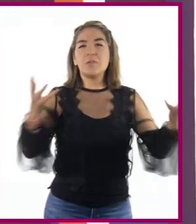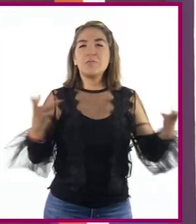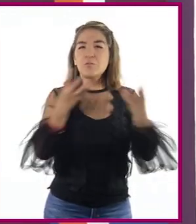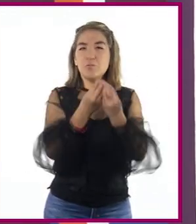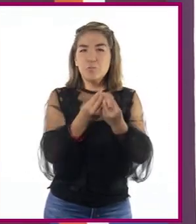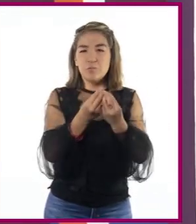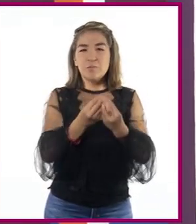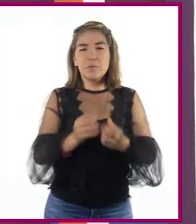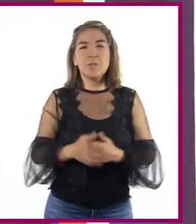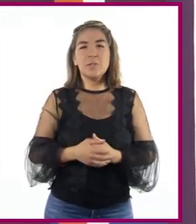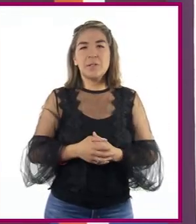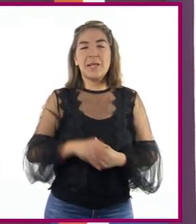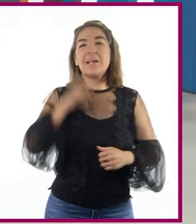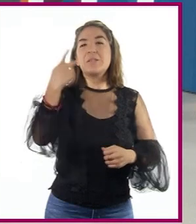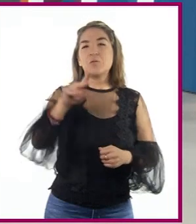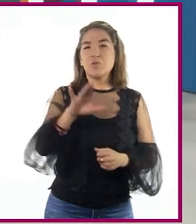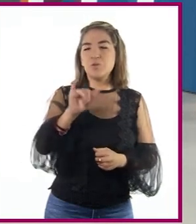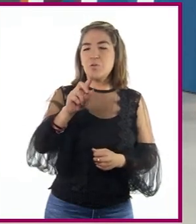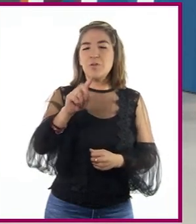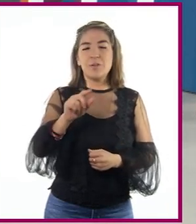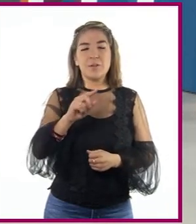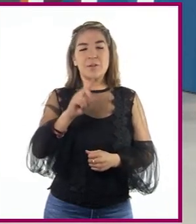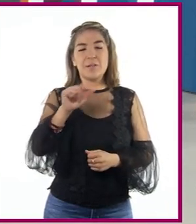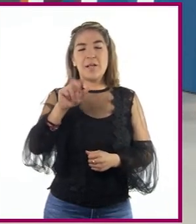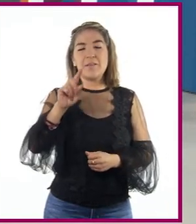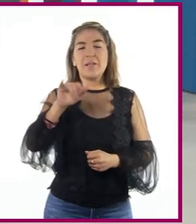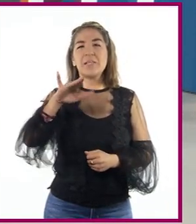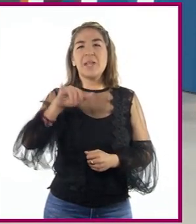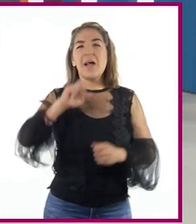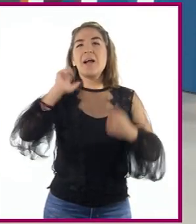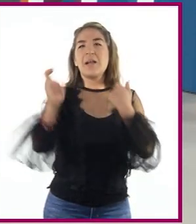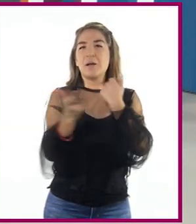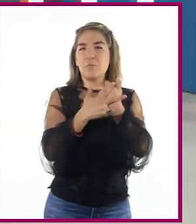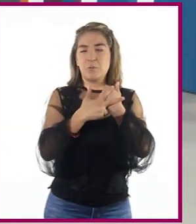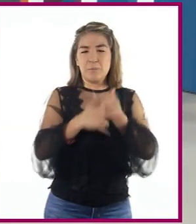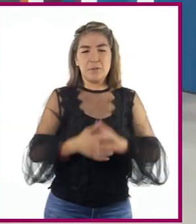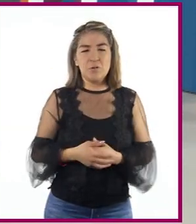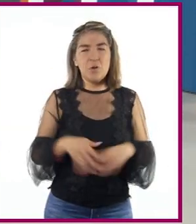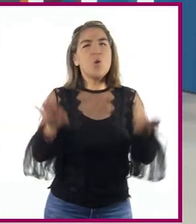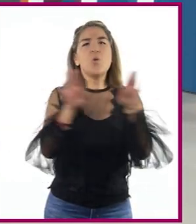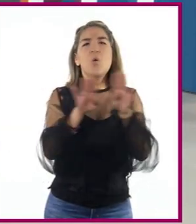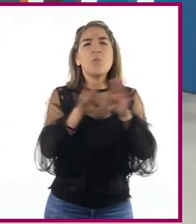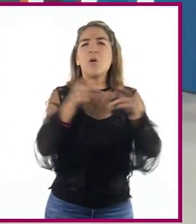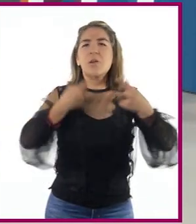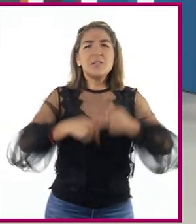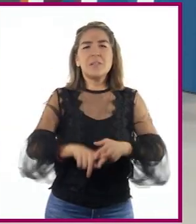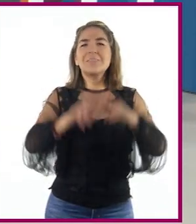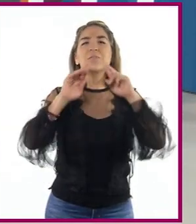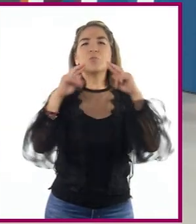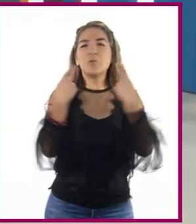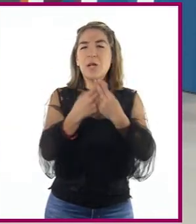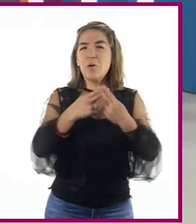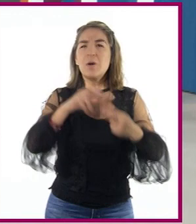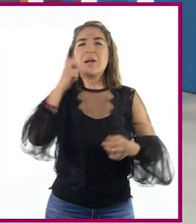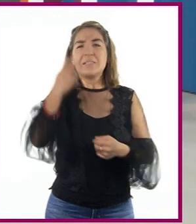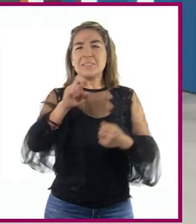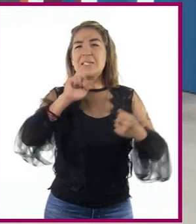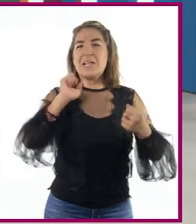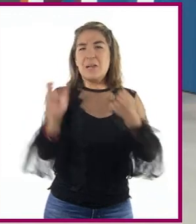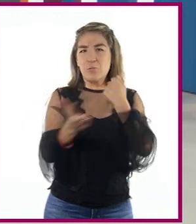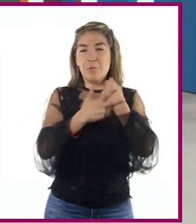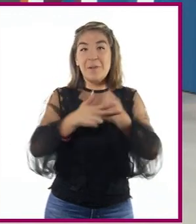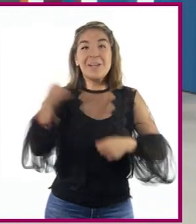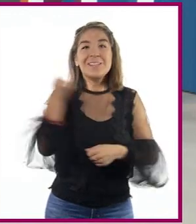la ciudadanía europea. ¿Cómo empezó la Unión Europea? De la necesidad de